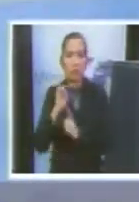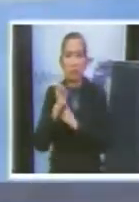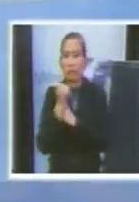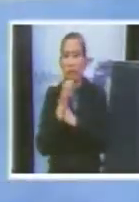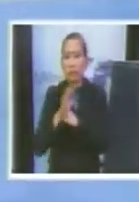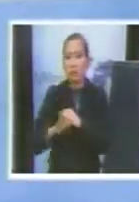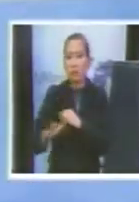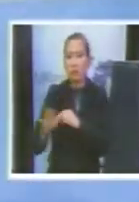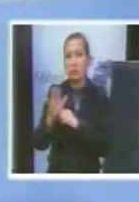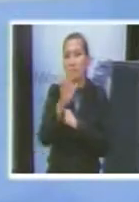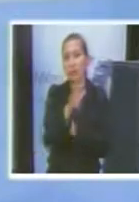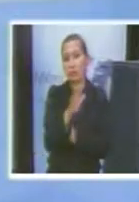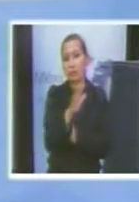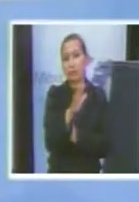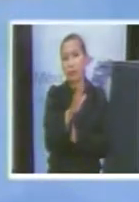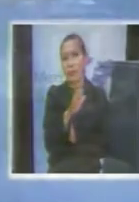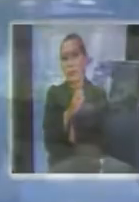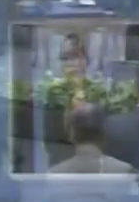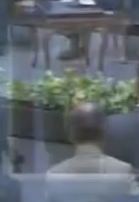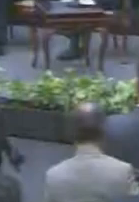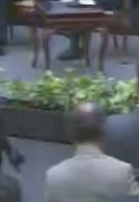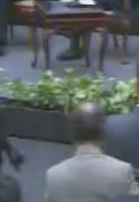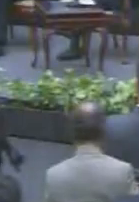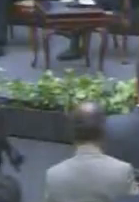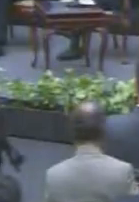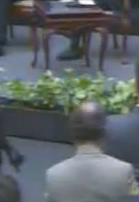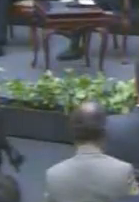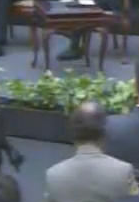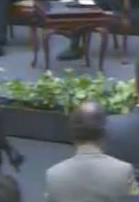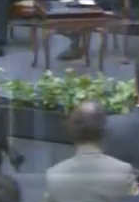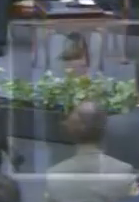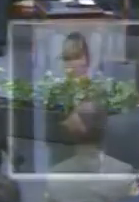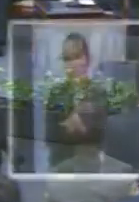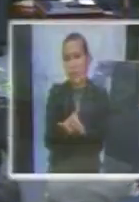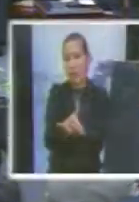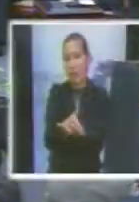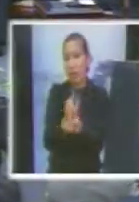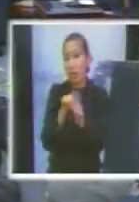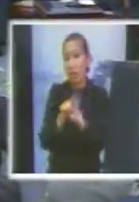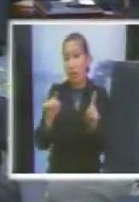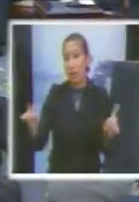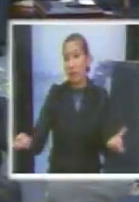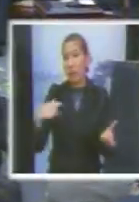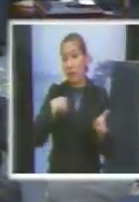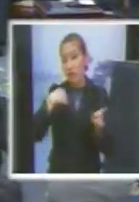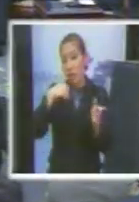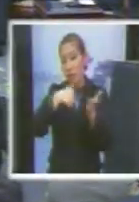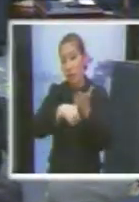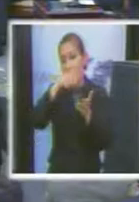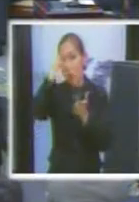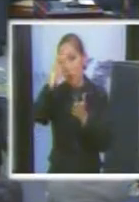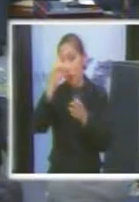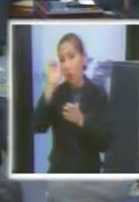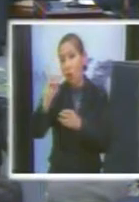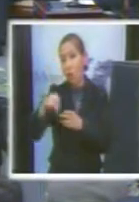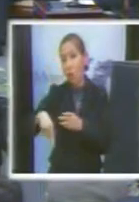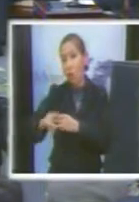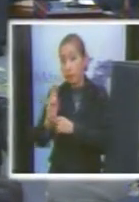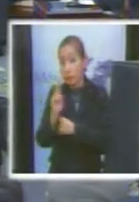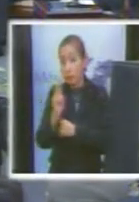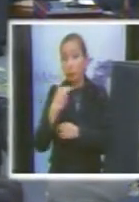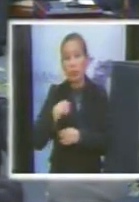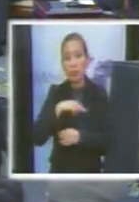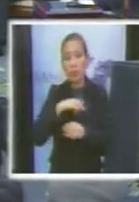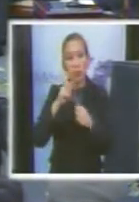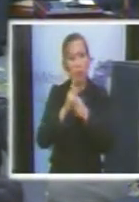situación que es violatoria y contraria a la Carta de las Naciones Unidas. Somos